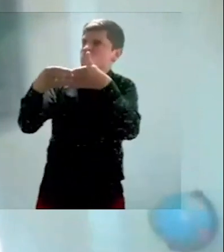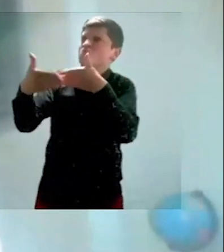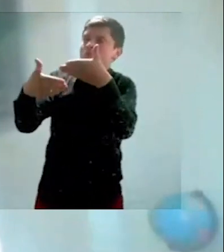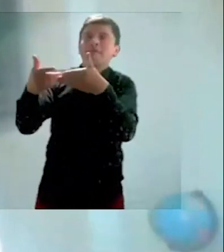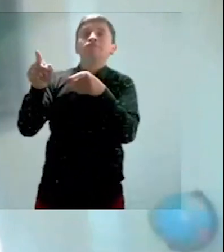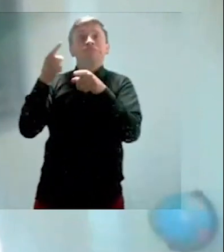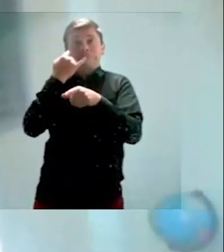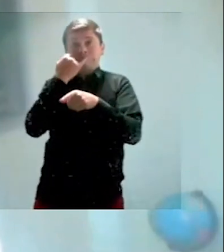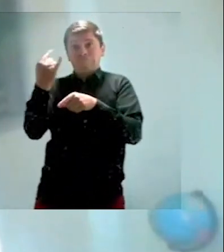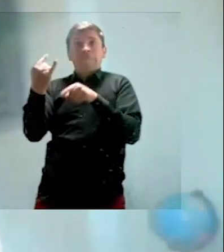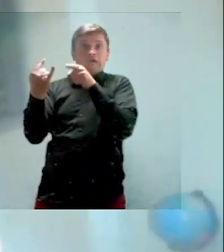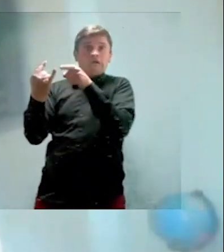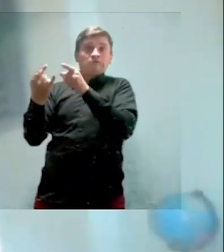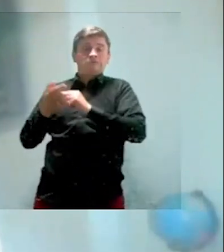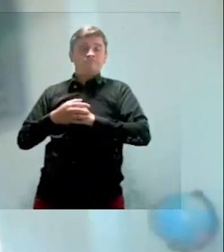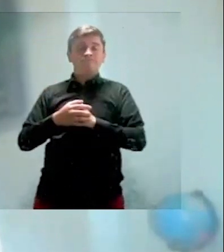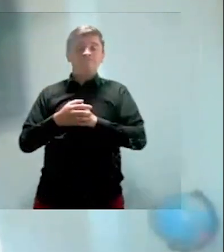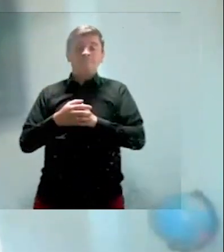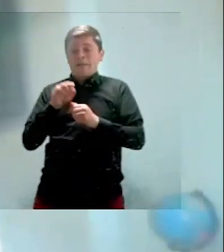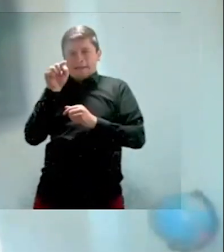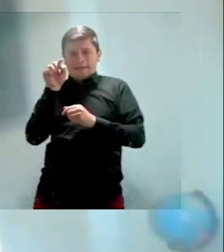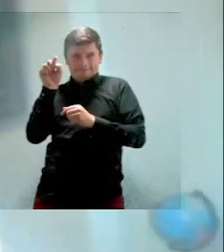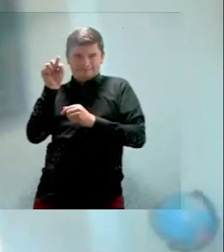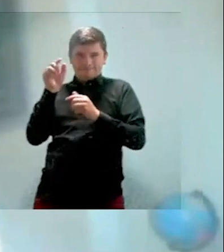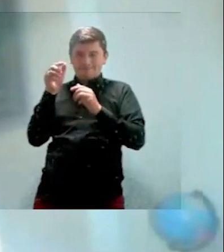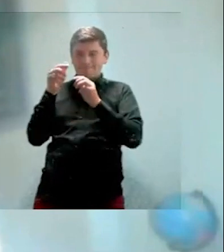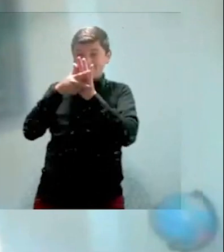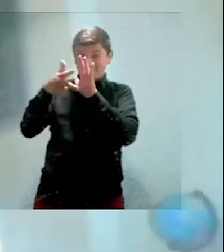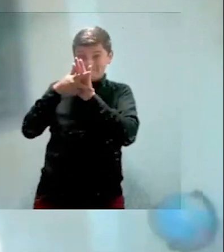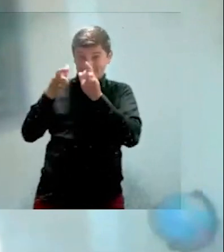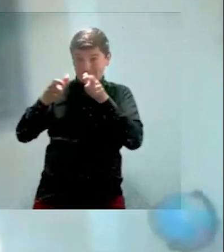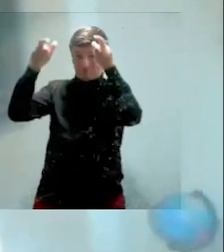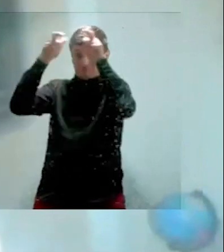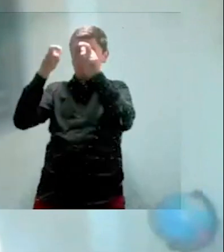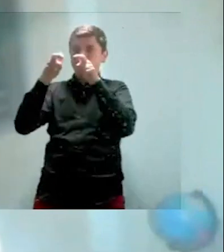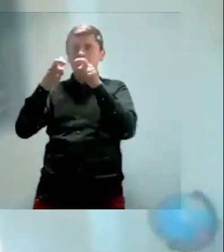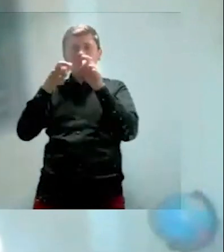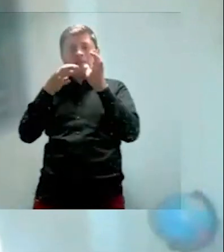a personas que, si bien están en los mismos supuestos fácticos de quien está demandando,